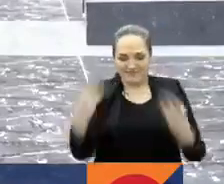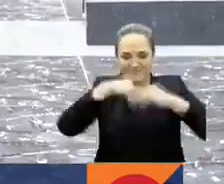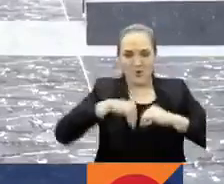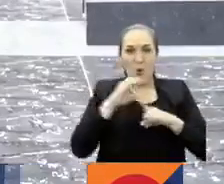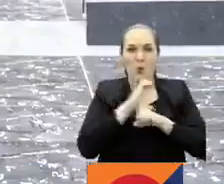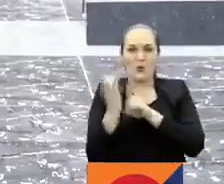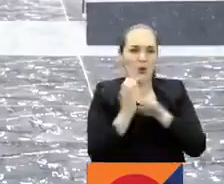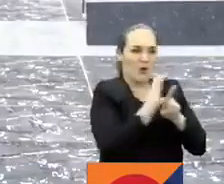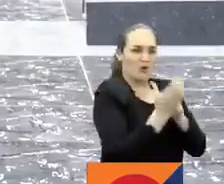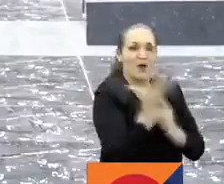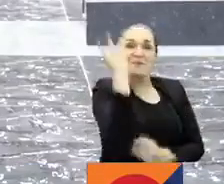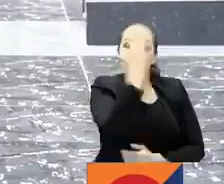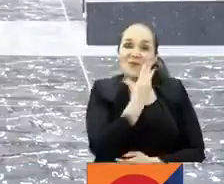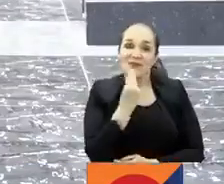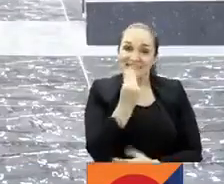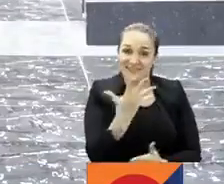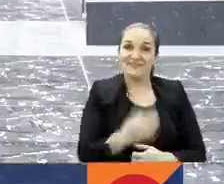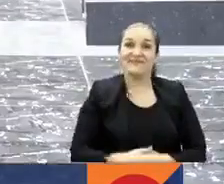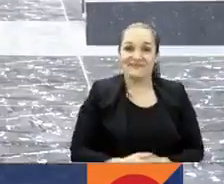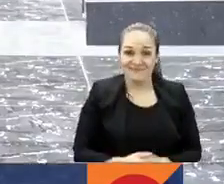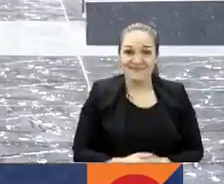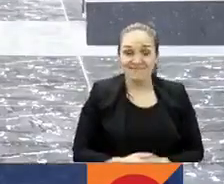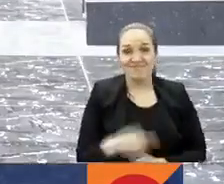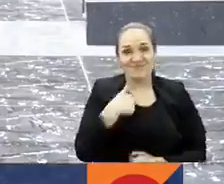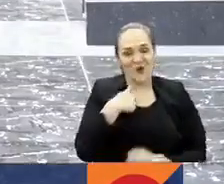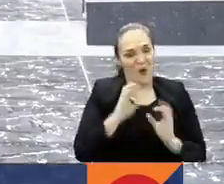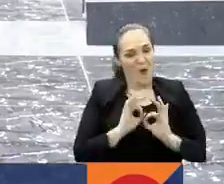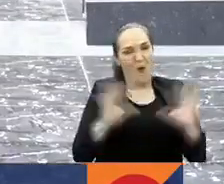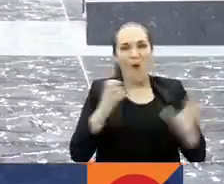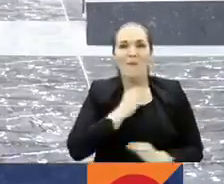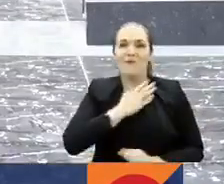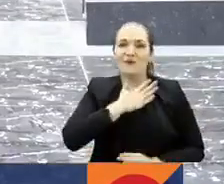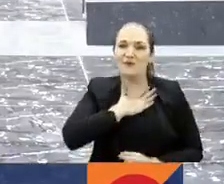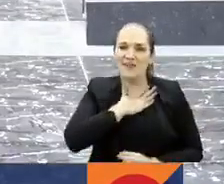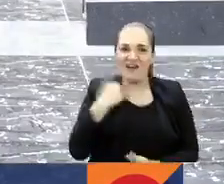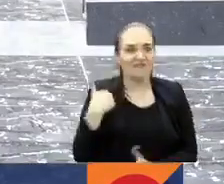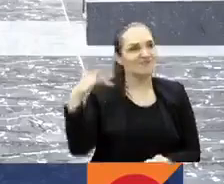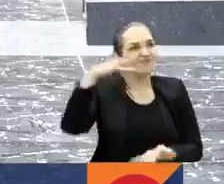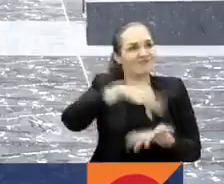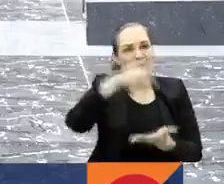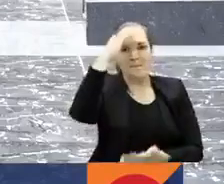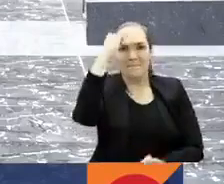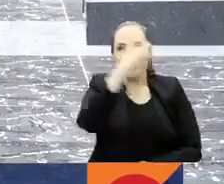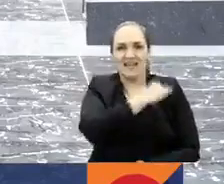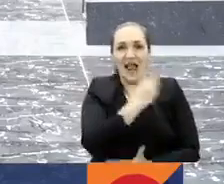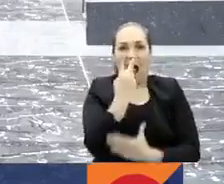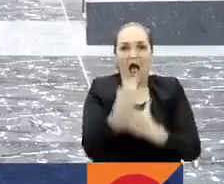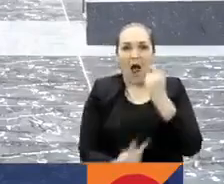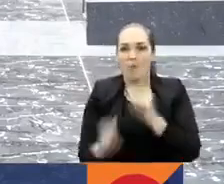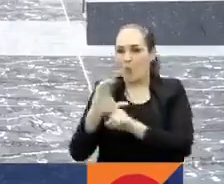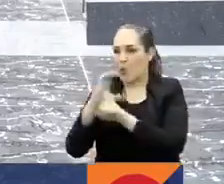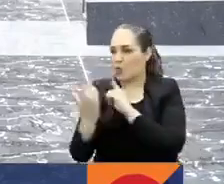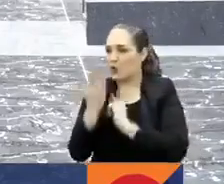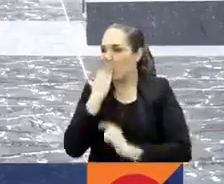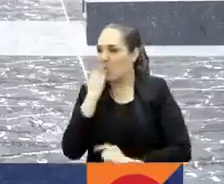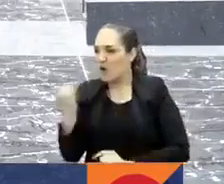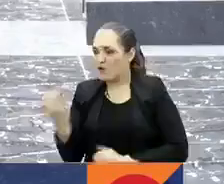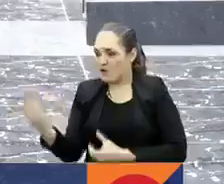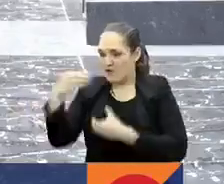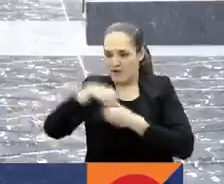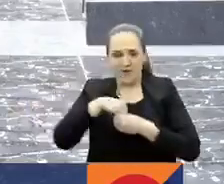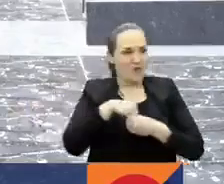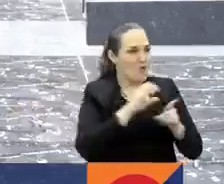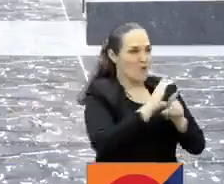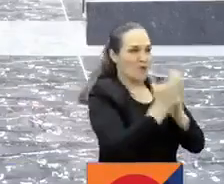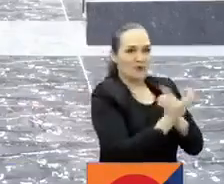me parece algo muy bonito. Y que me den la oportunidad ahorita de tener las dos culturas, como es en